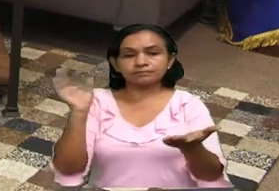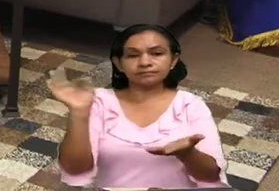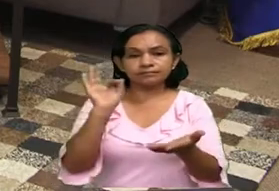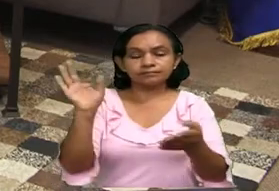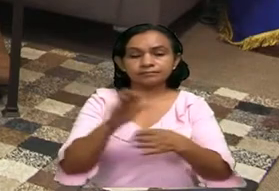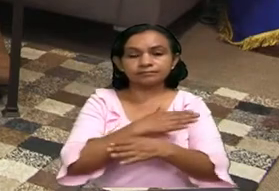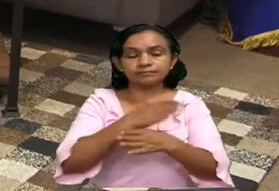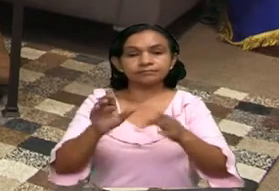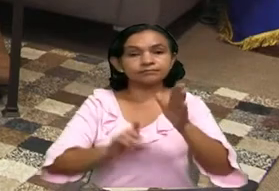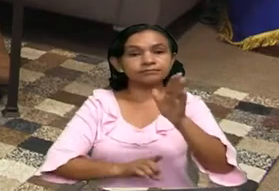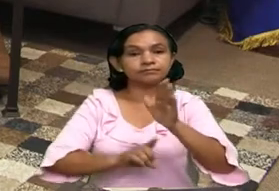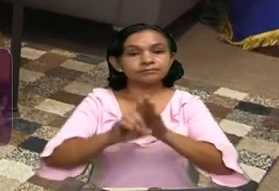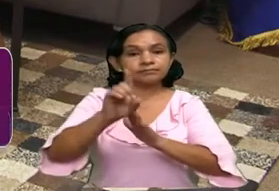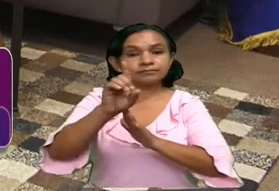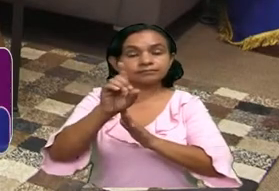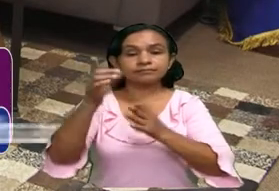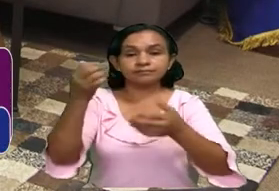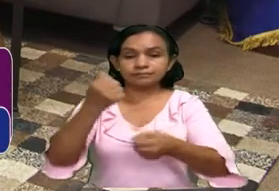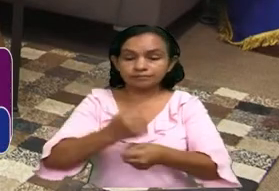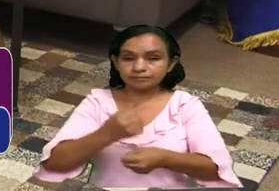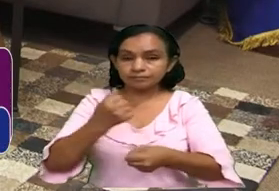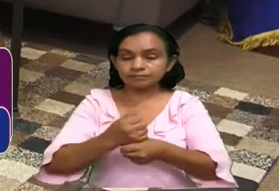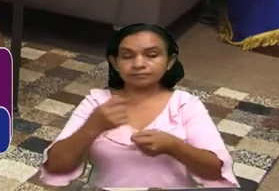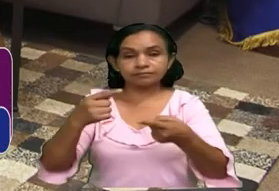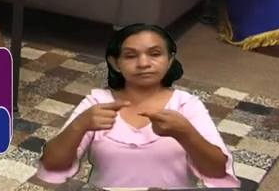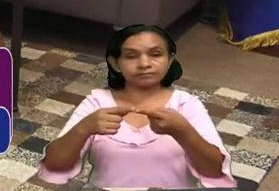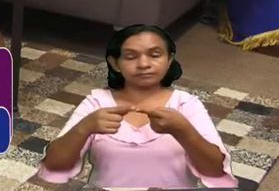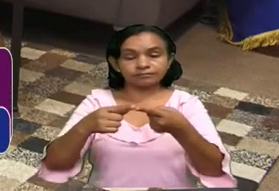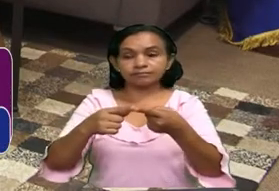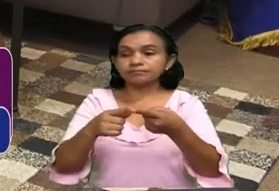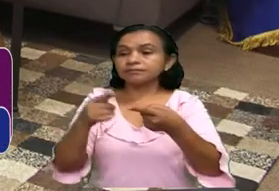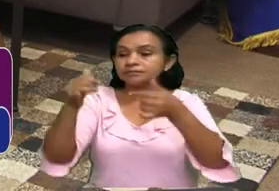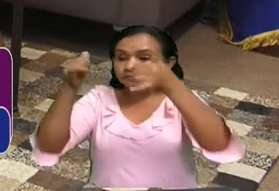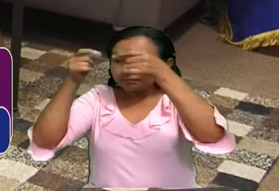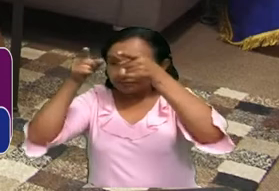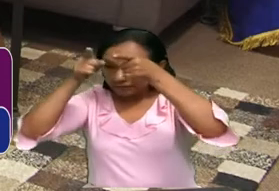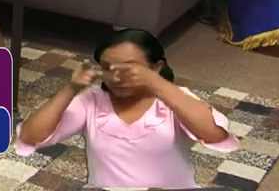más avanzadas, la transferencia de embriones, la inseminación artificial,